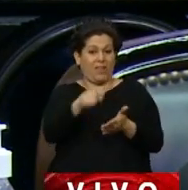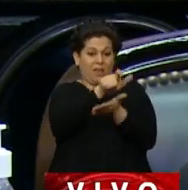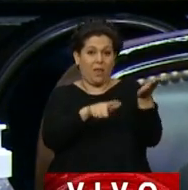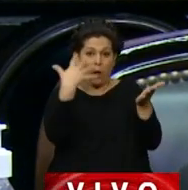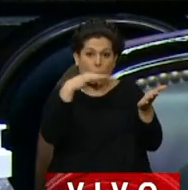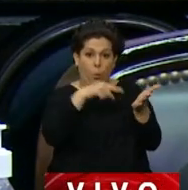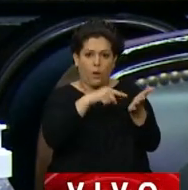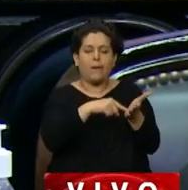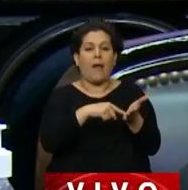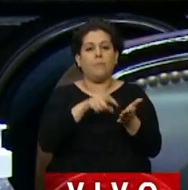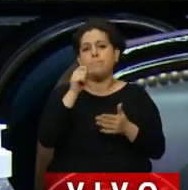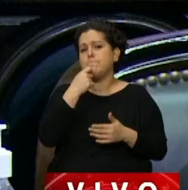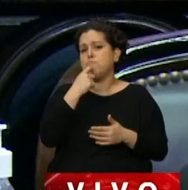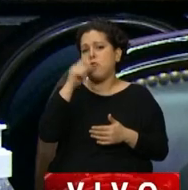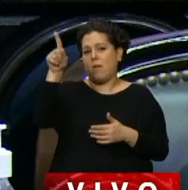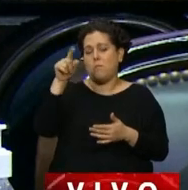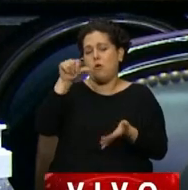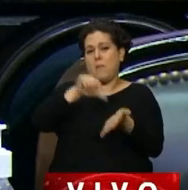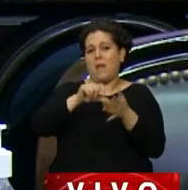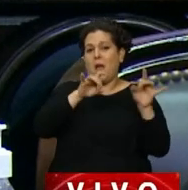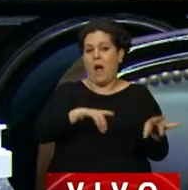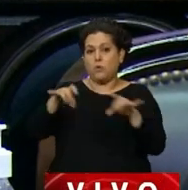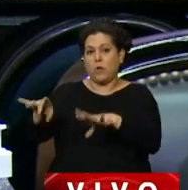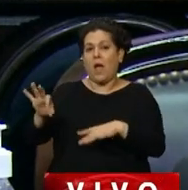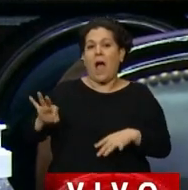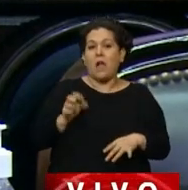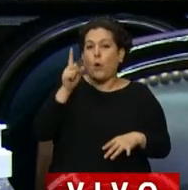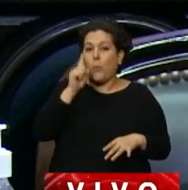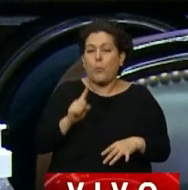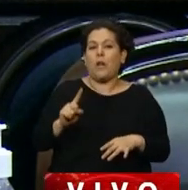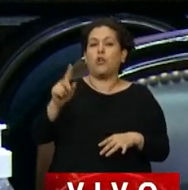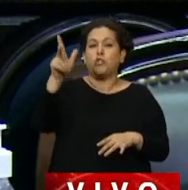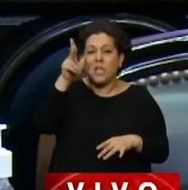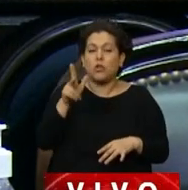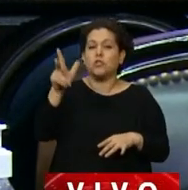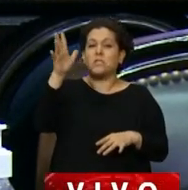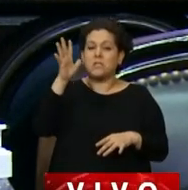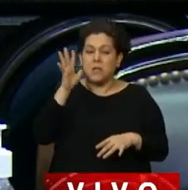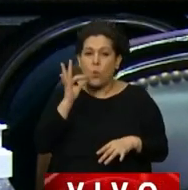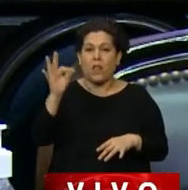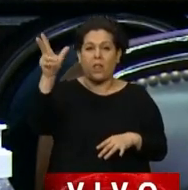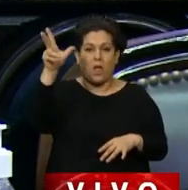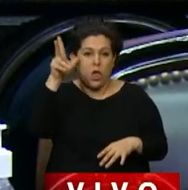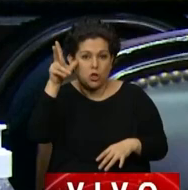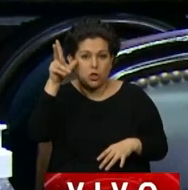está vigente desde 1858.